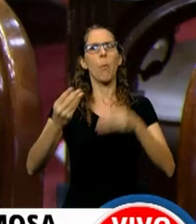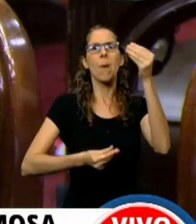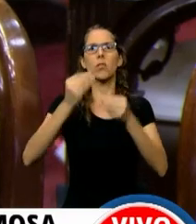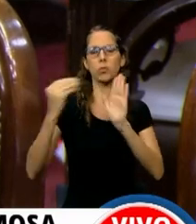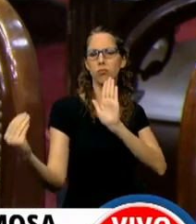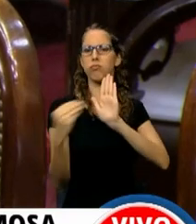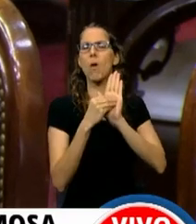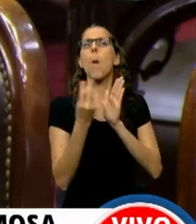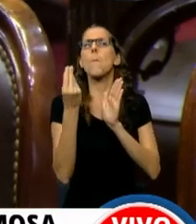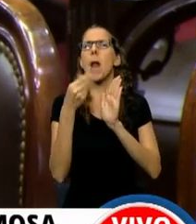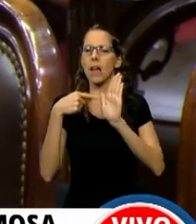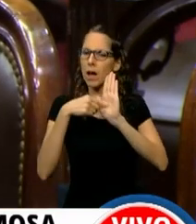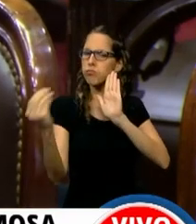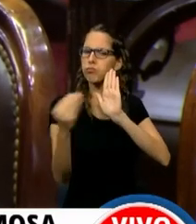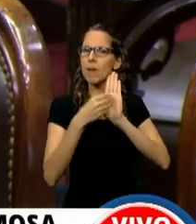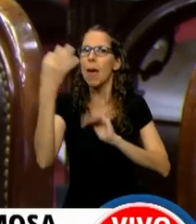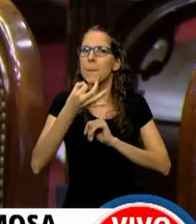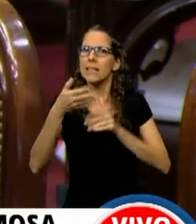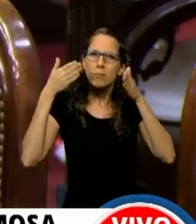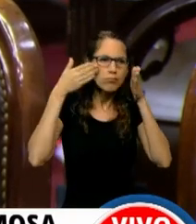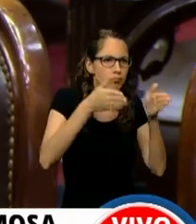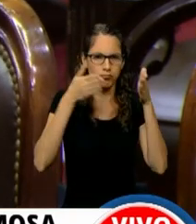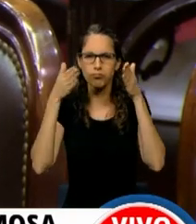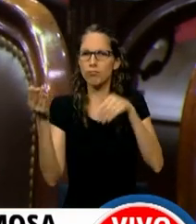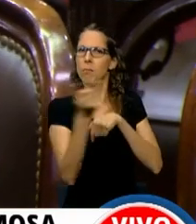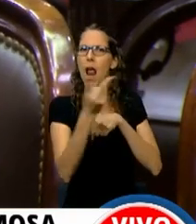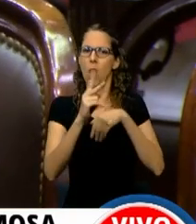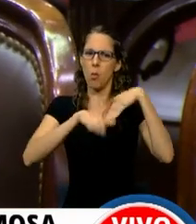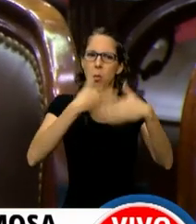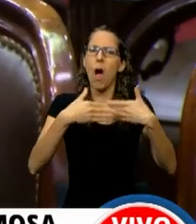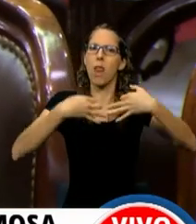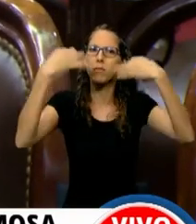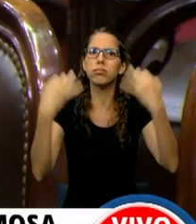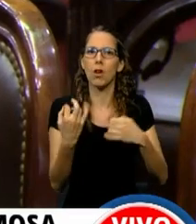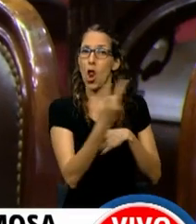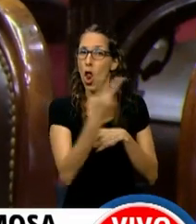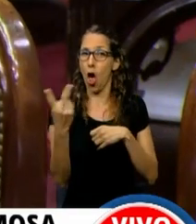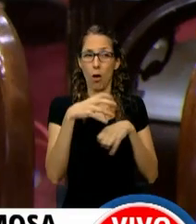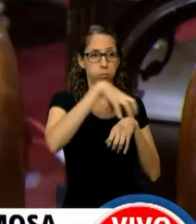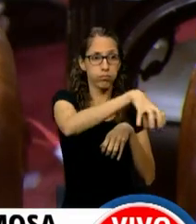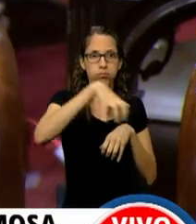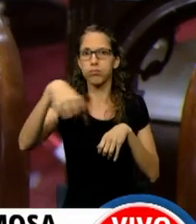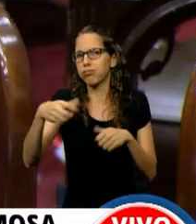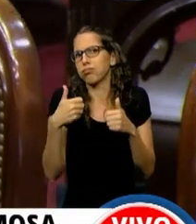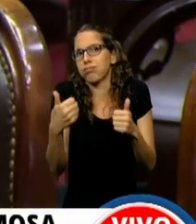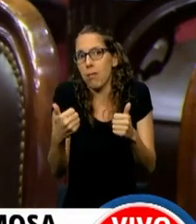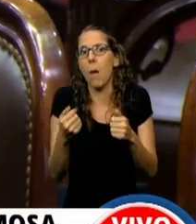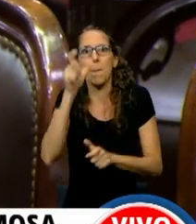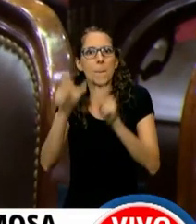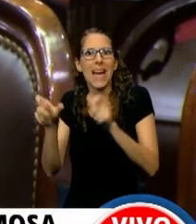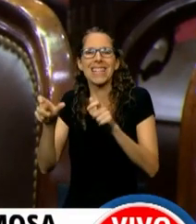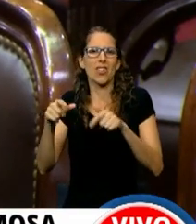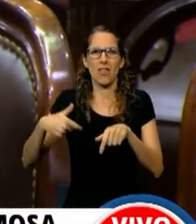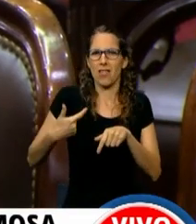fondos para poder poner en valor esos atractivos a los que van a poder llegar muchos